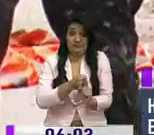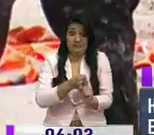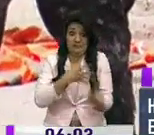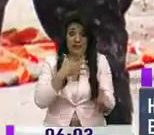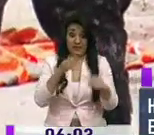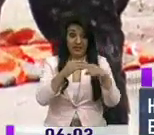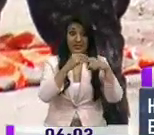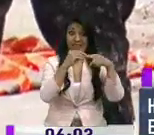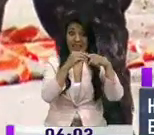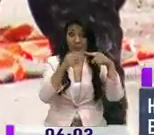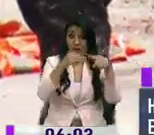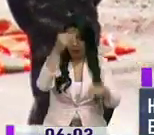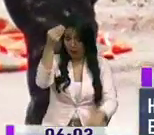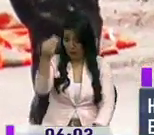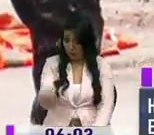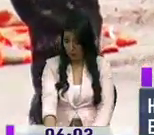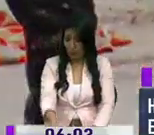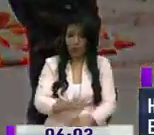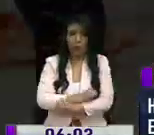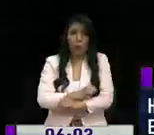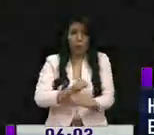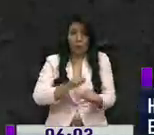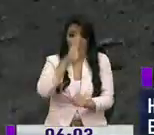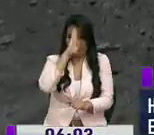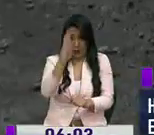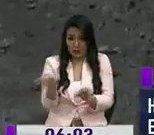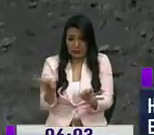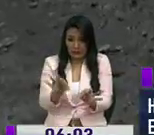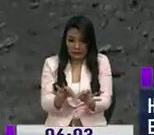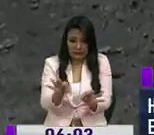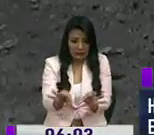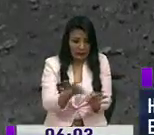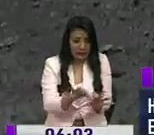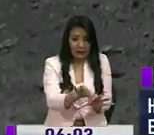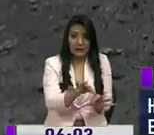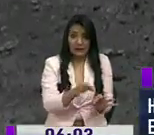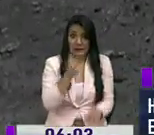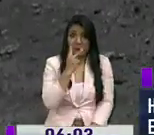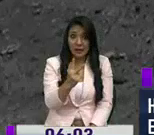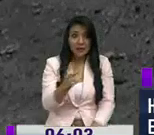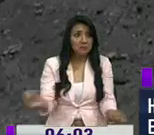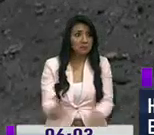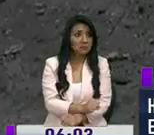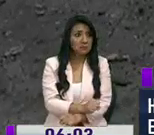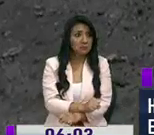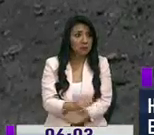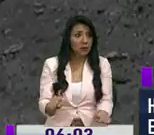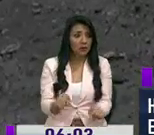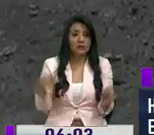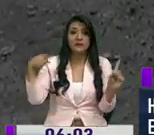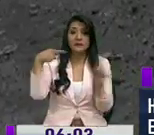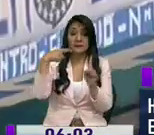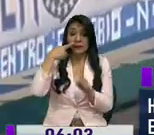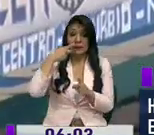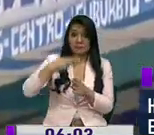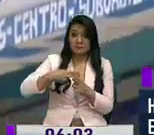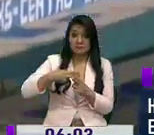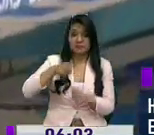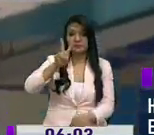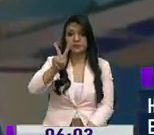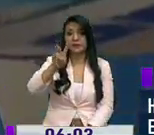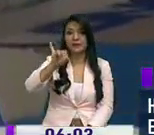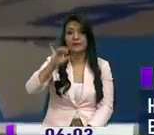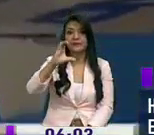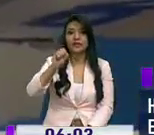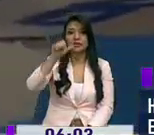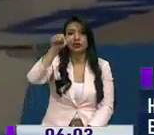él vino a parar acá. Ahí estaba el dedo, ya los policías se lo llevaron. Otro dedo allá. Miren la magnitud de la explosión. La víctima, de nombre es Víctor R. López,